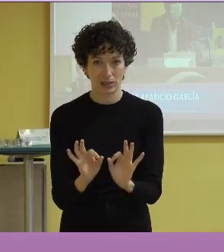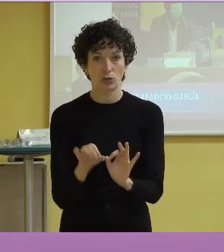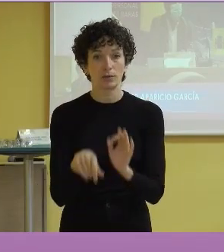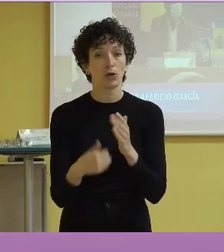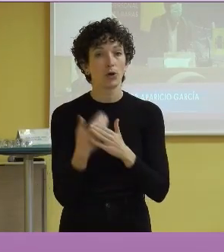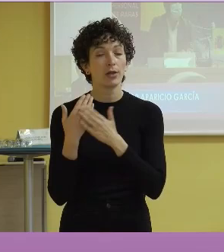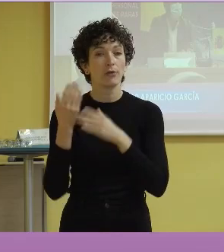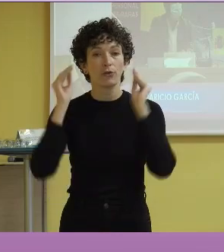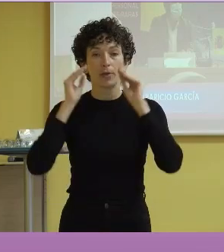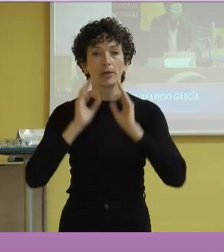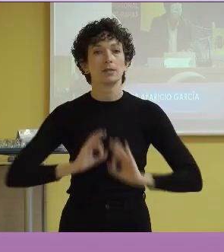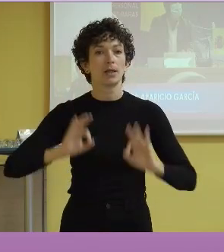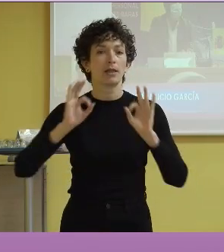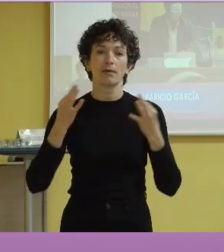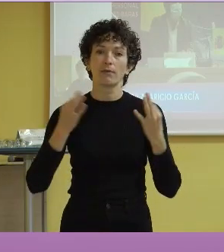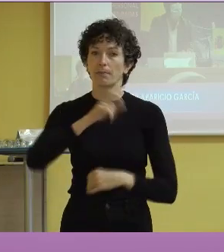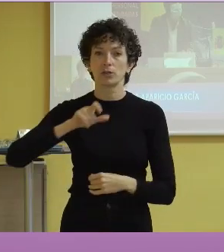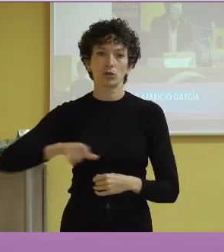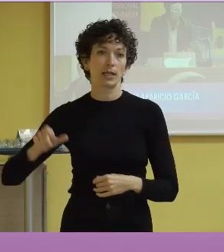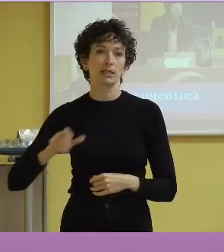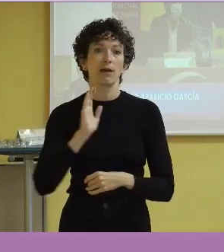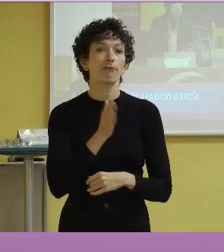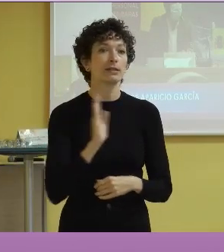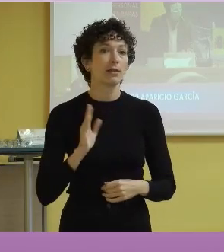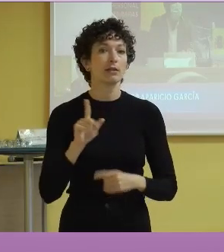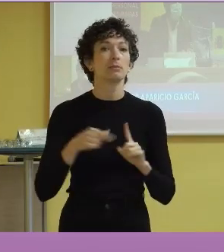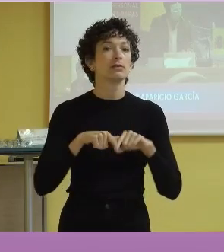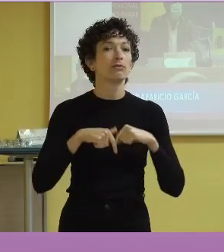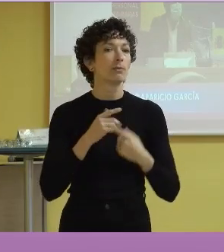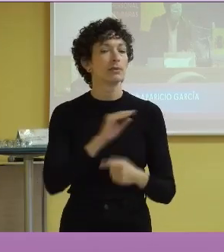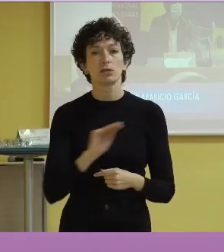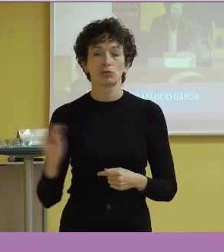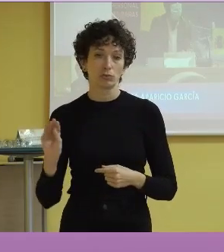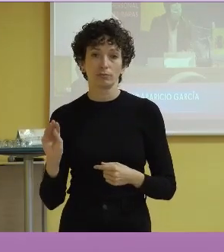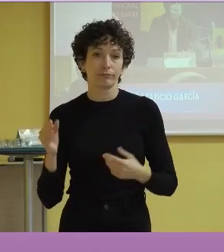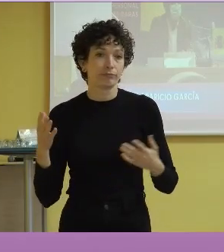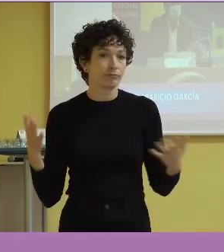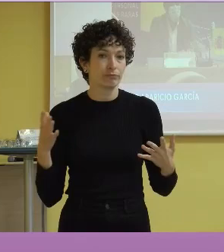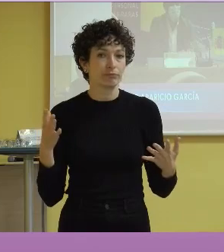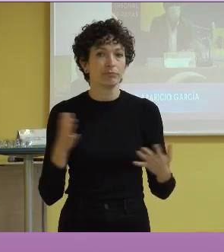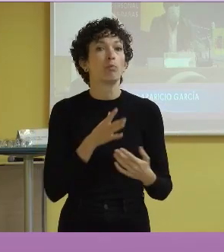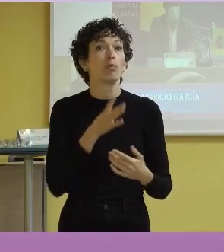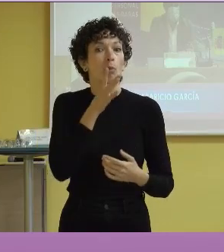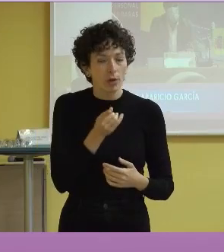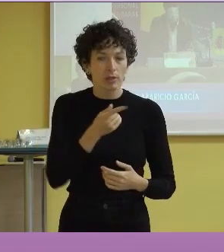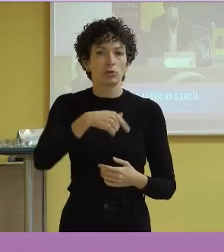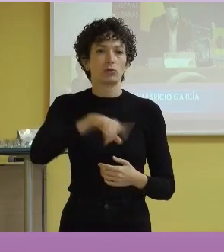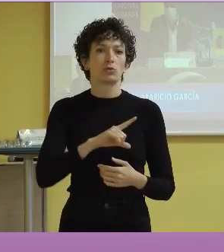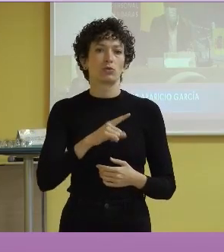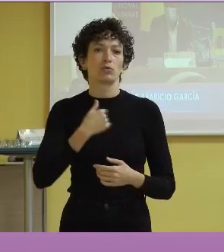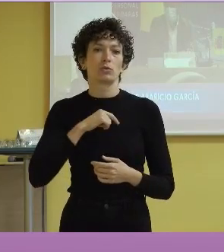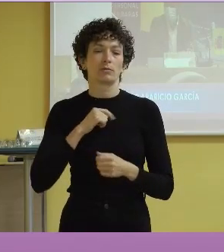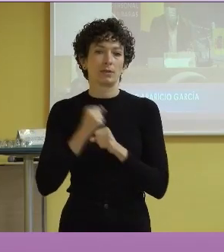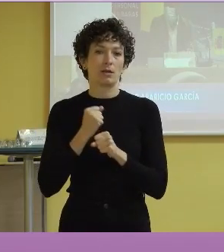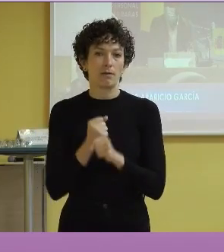jornadas de formación especializada tienen que estar los afectados y las familias, que es nuestro sentido y nuestra razón de trabajar y nuestro sentido de como